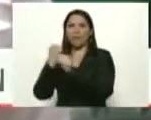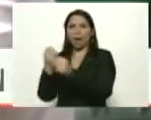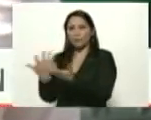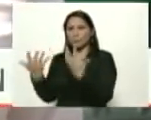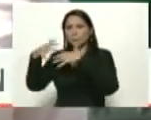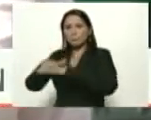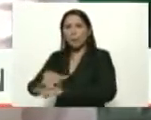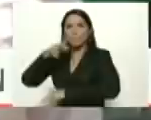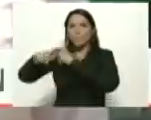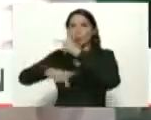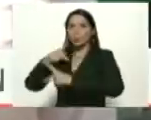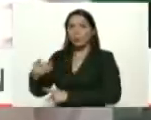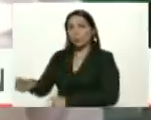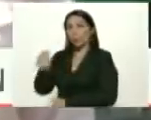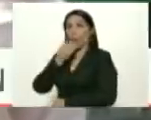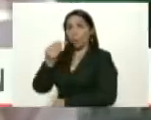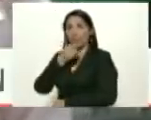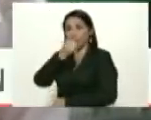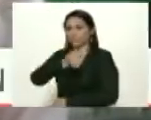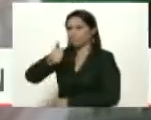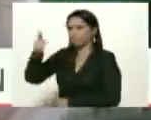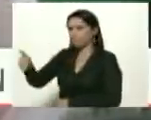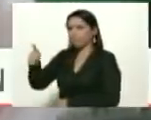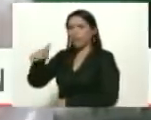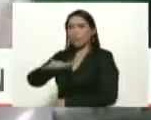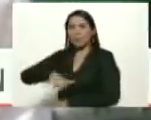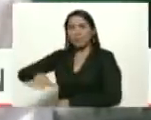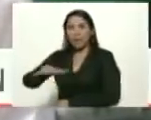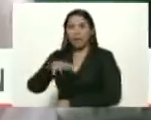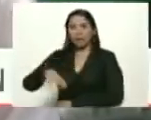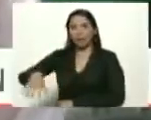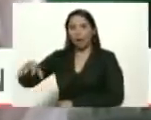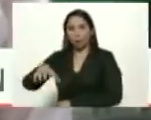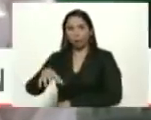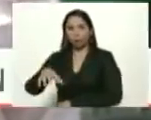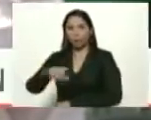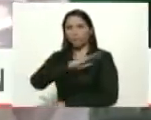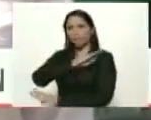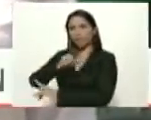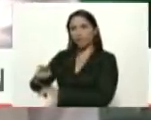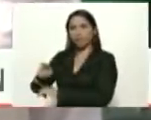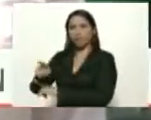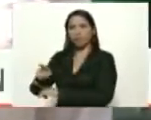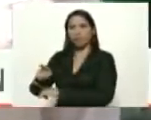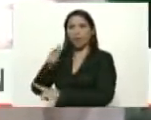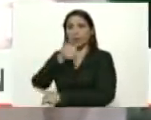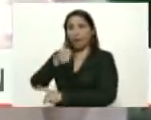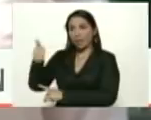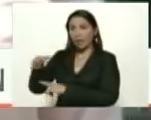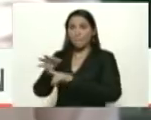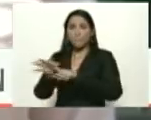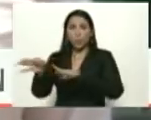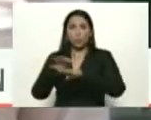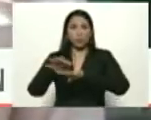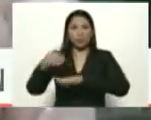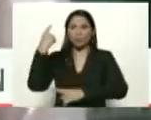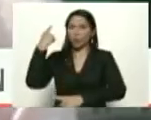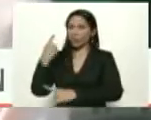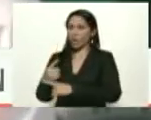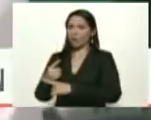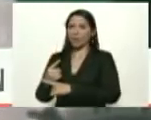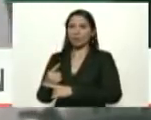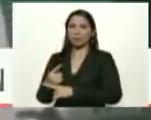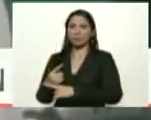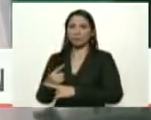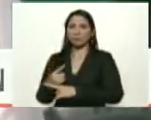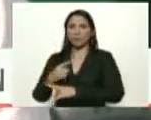para producir lo que se consume en cada uno de los territorios. Hemos dado instrucciones que cada municipio debe tener pues